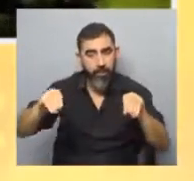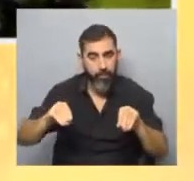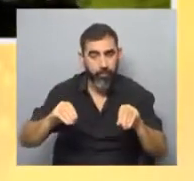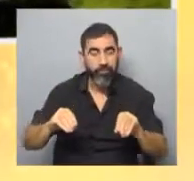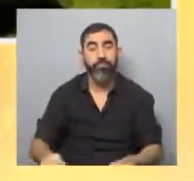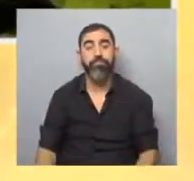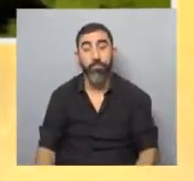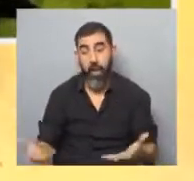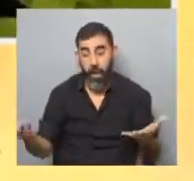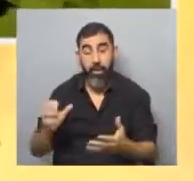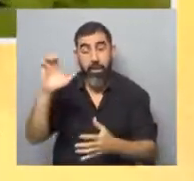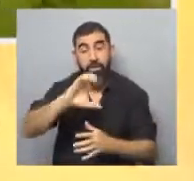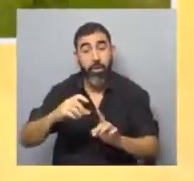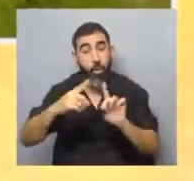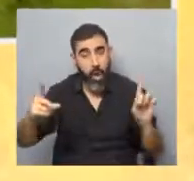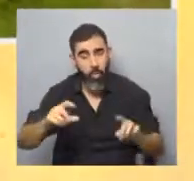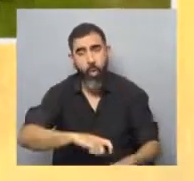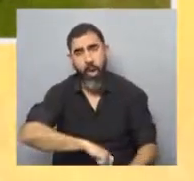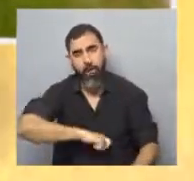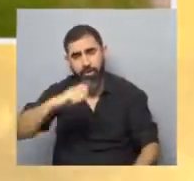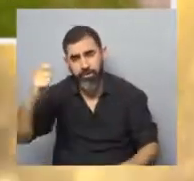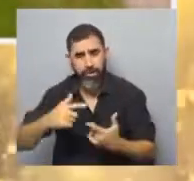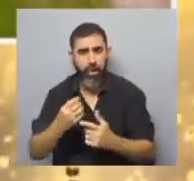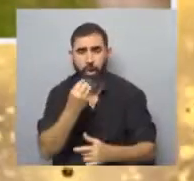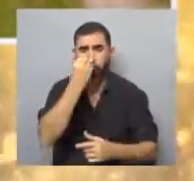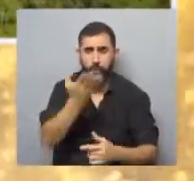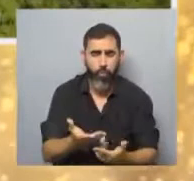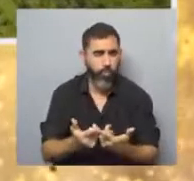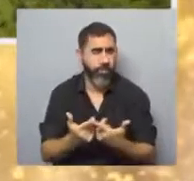está pasando ahora en Cerro Largo, en La Valleja, en Flores,